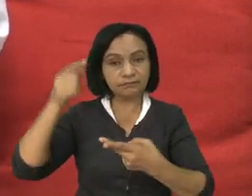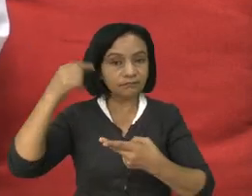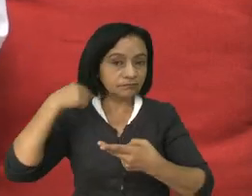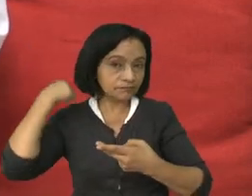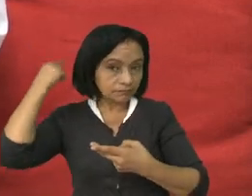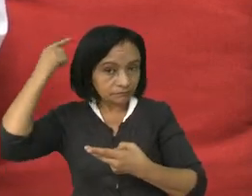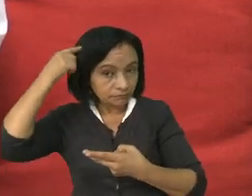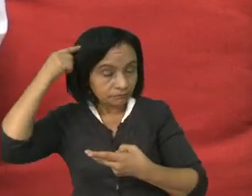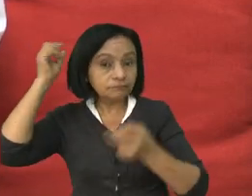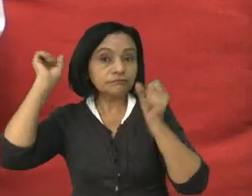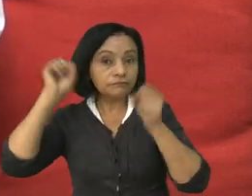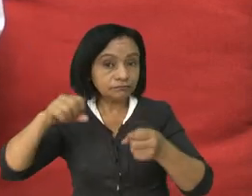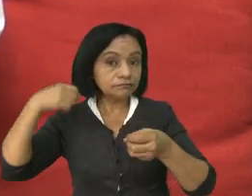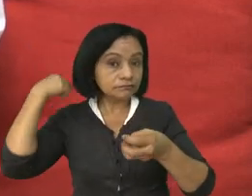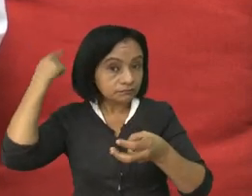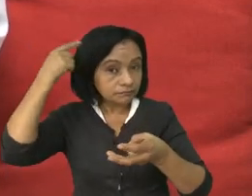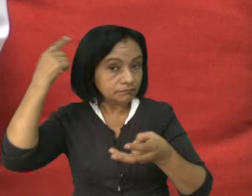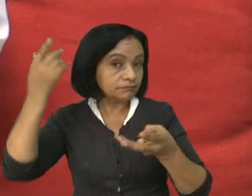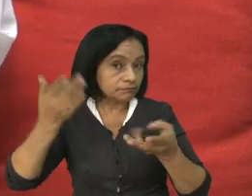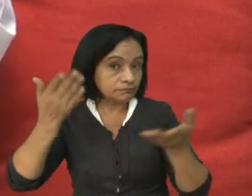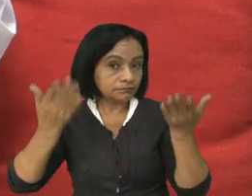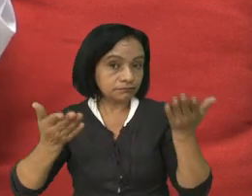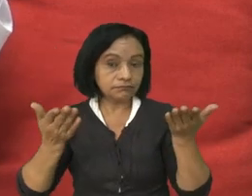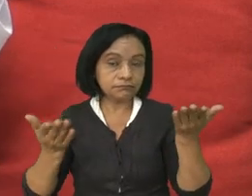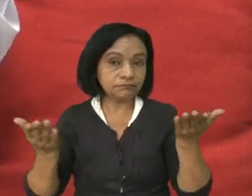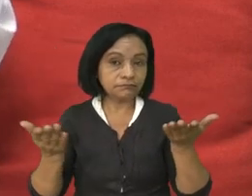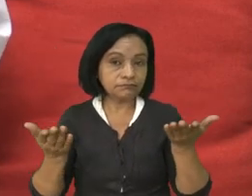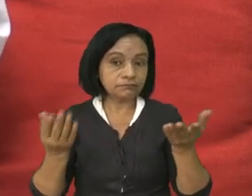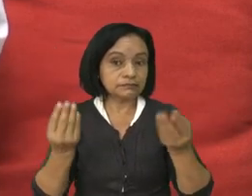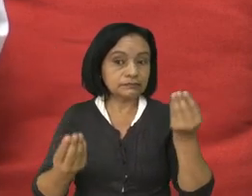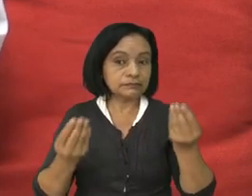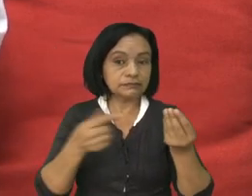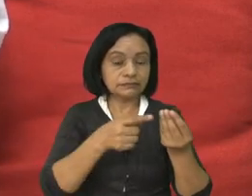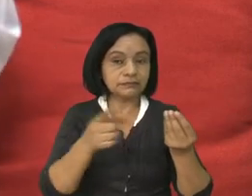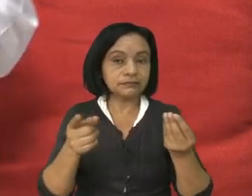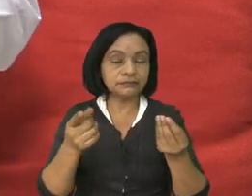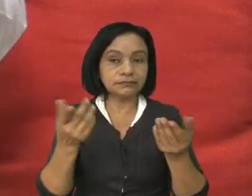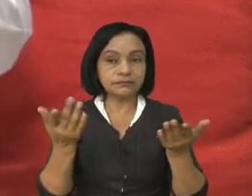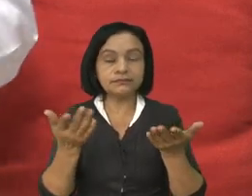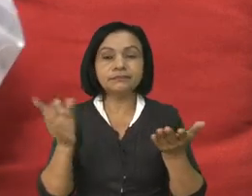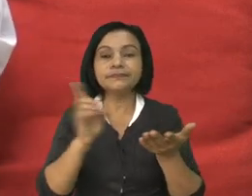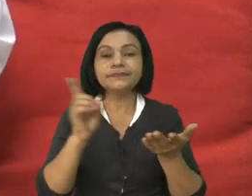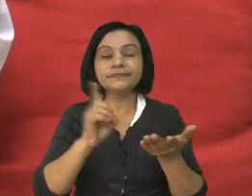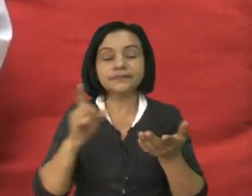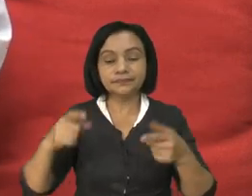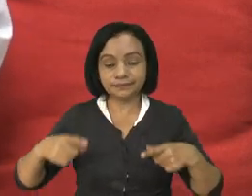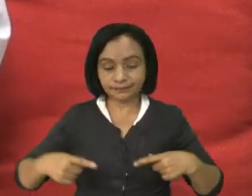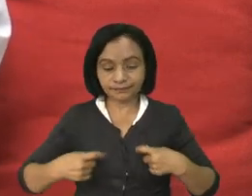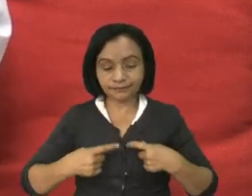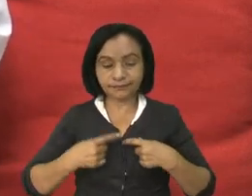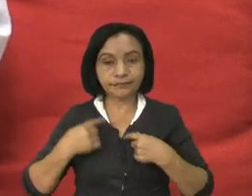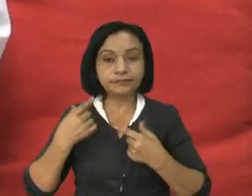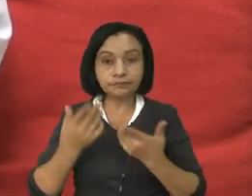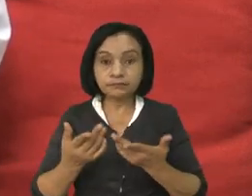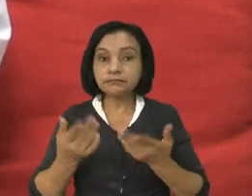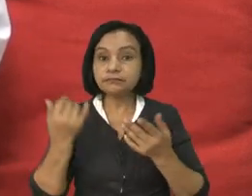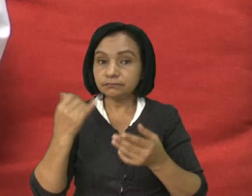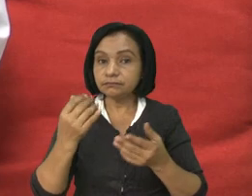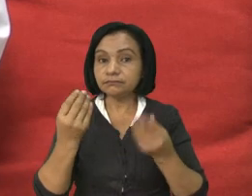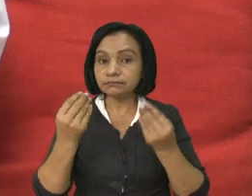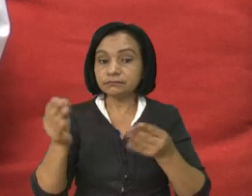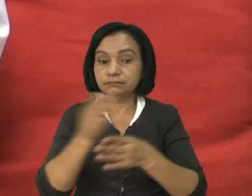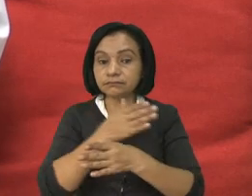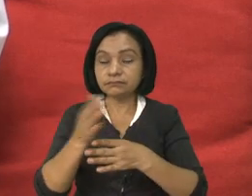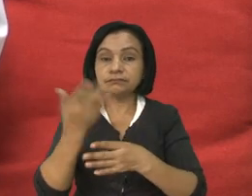cerebro. Depende pues de la donde se vaya ubicando el parásito. Pero sí, hay